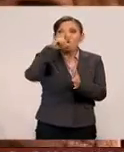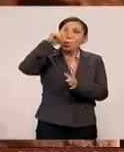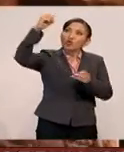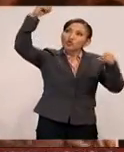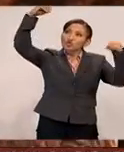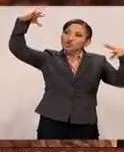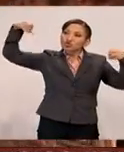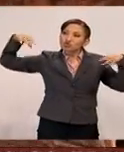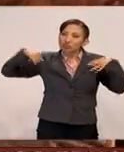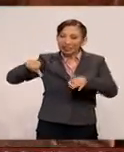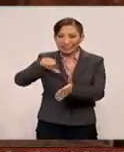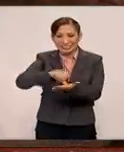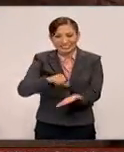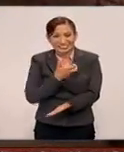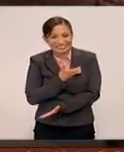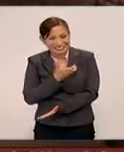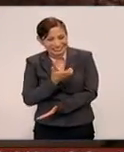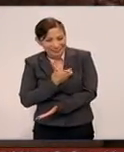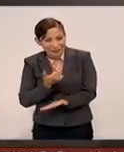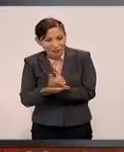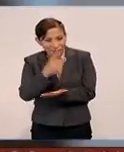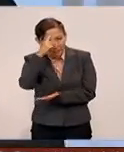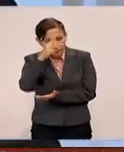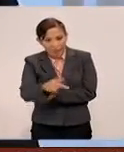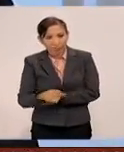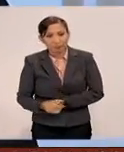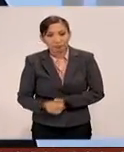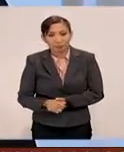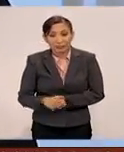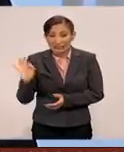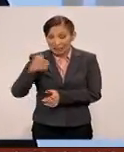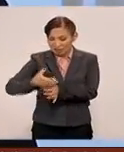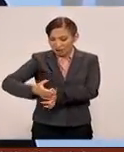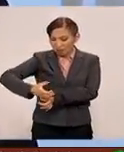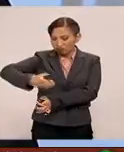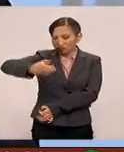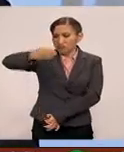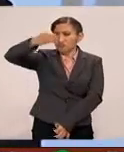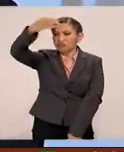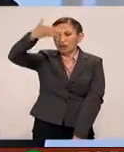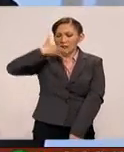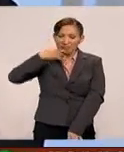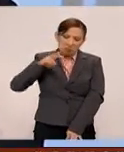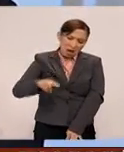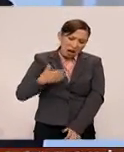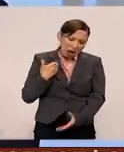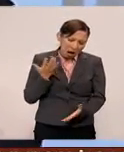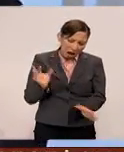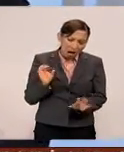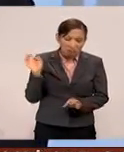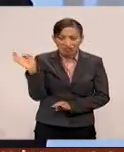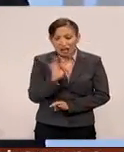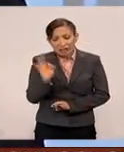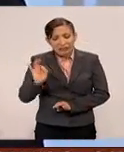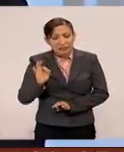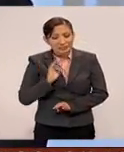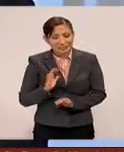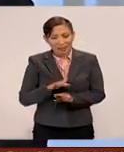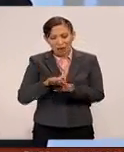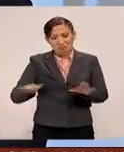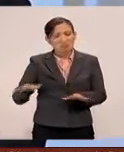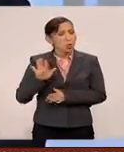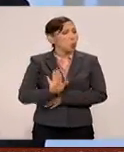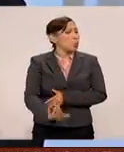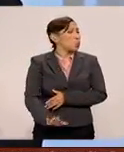luminarias en el Centro Histórico de la Ciudad de México. Si ese poste hubiera entrado bien donde estaba pensado, probablemente esa lápida